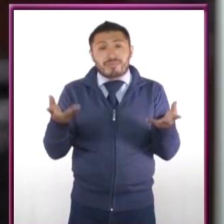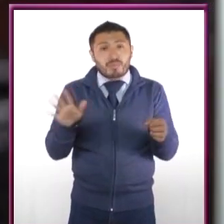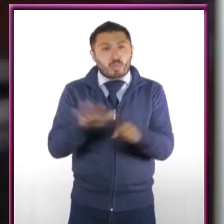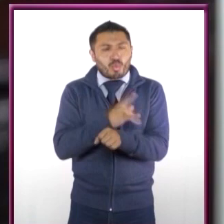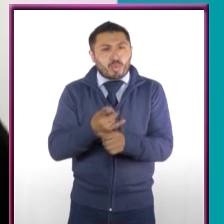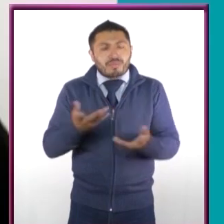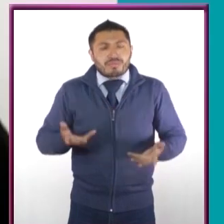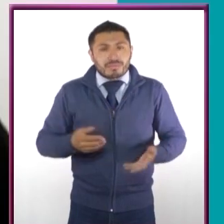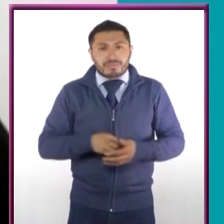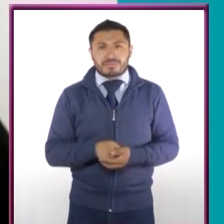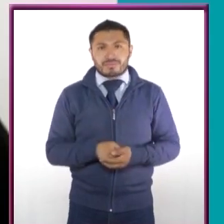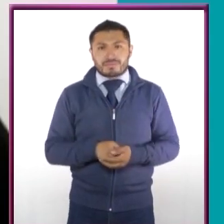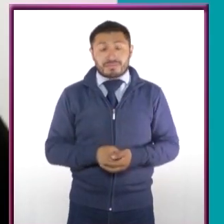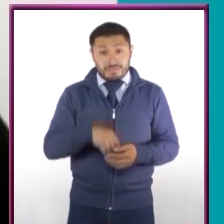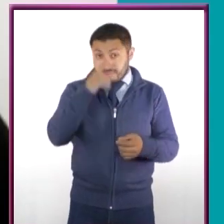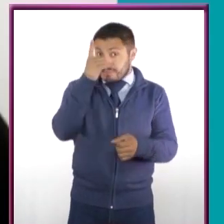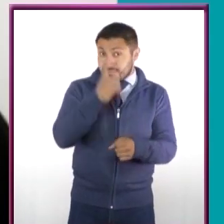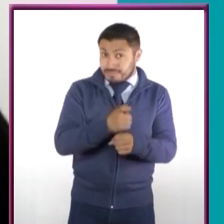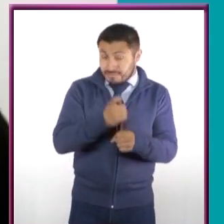y por qué?